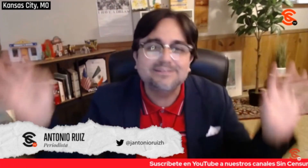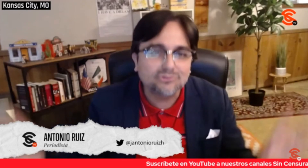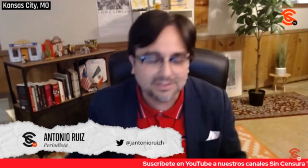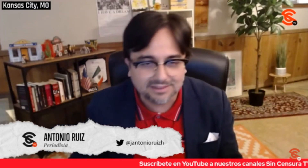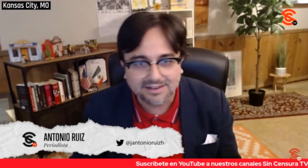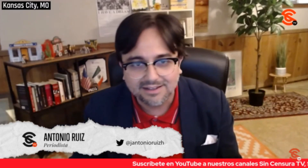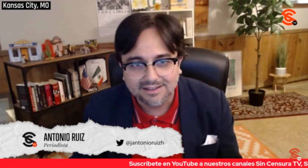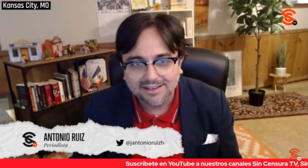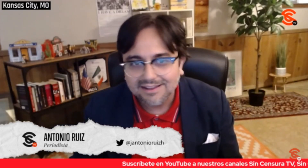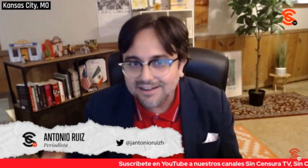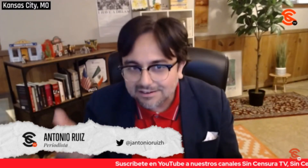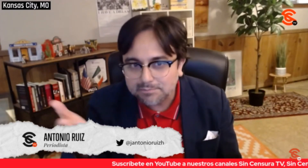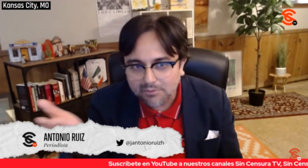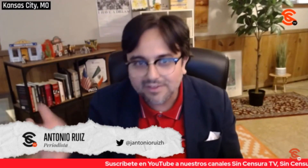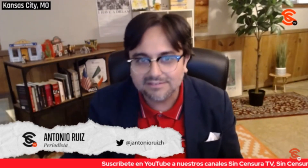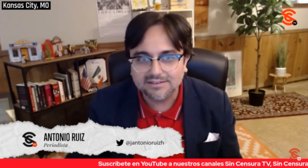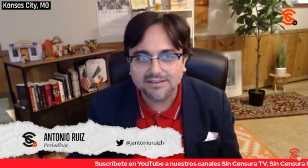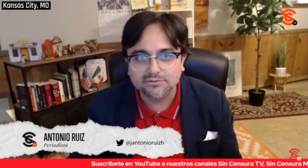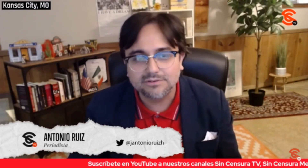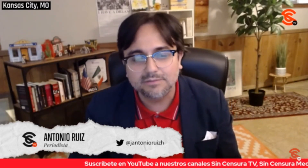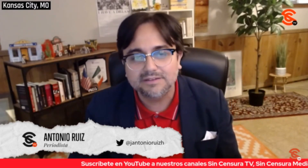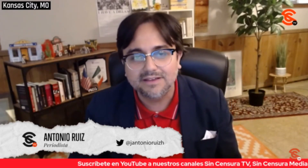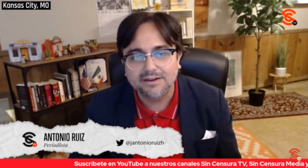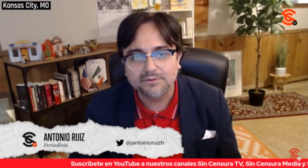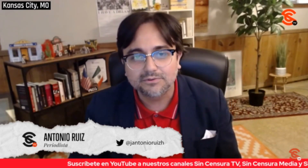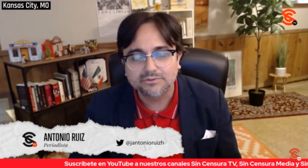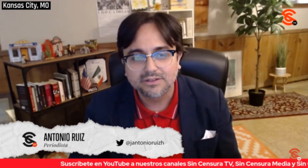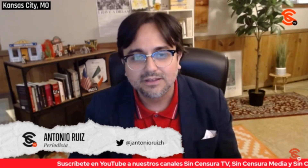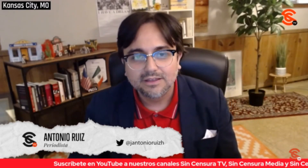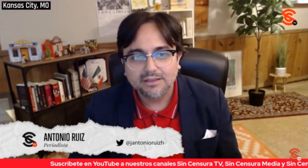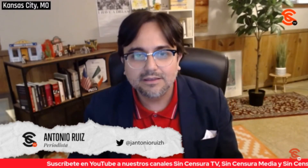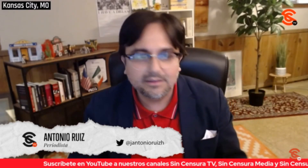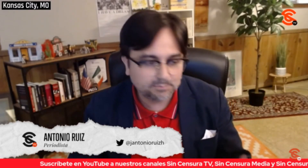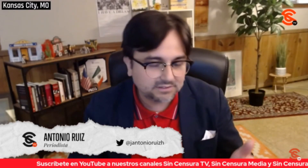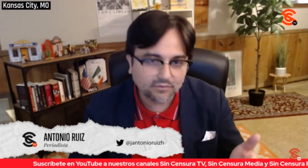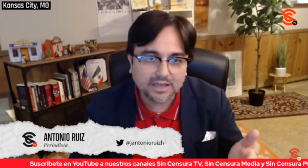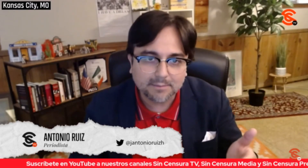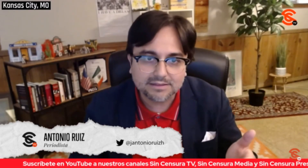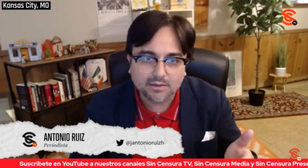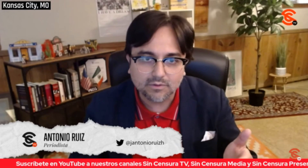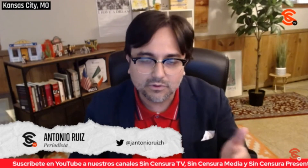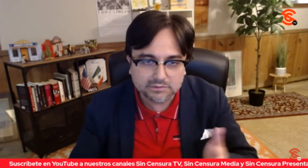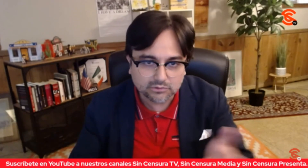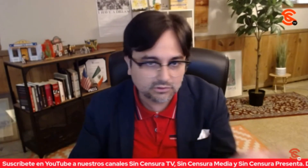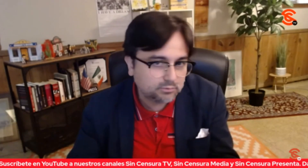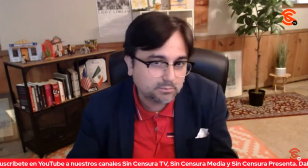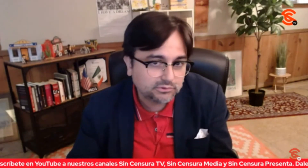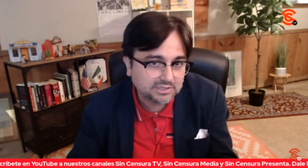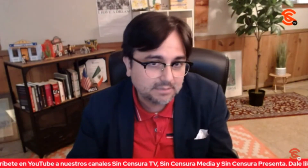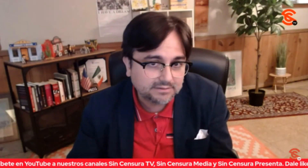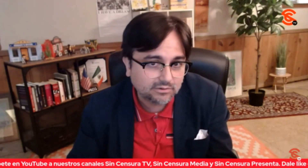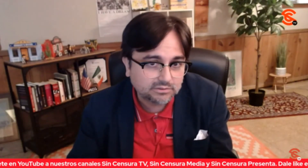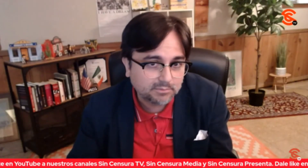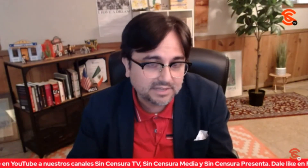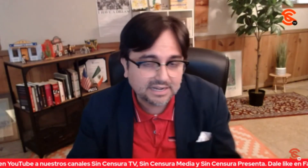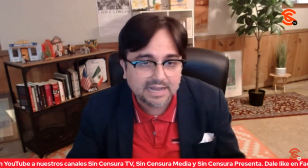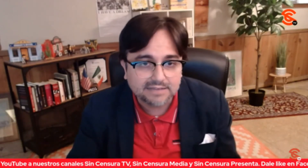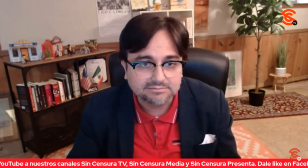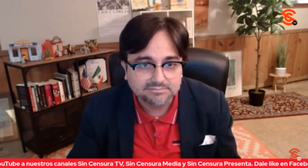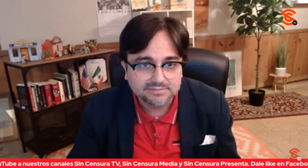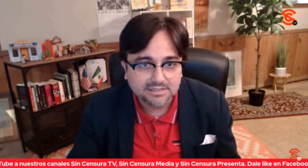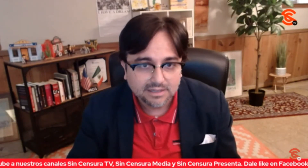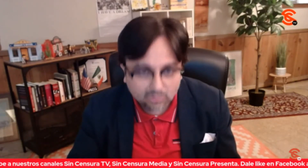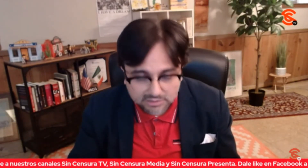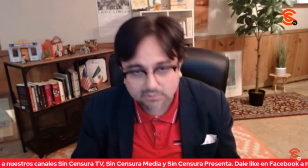del país que usted quiera le responda así a sus adversarios. Específicamente cuando hay situaciones propositivas que no se pueden